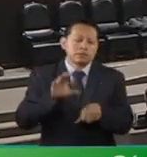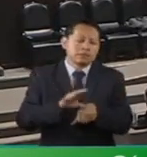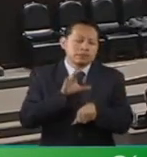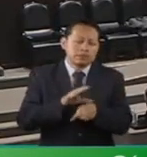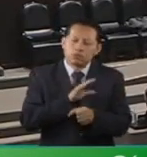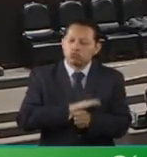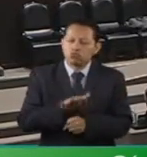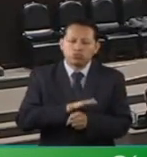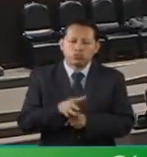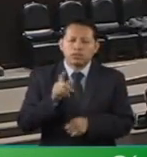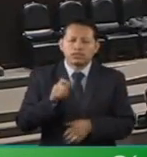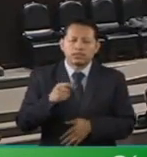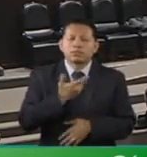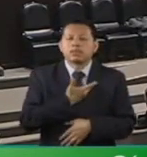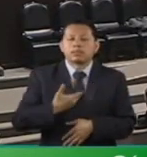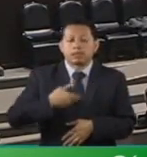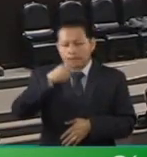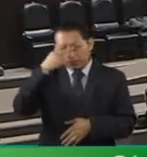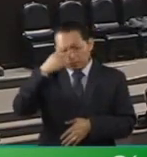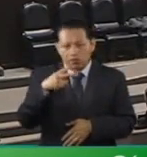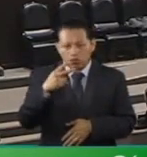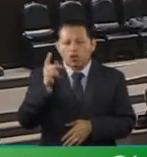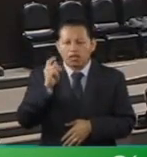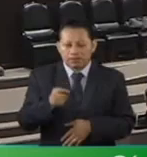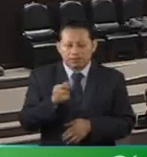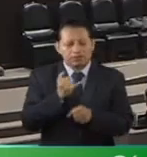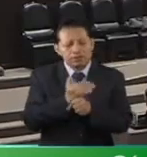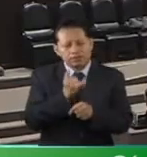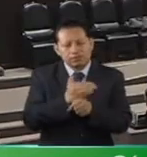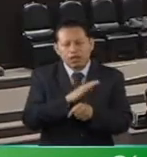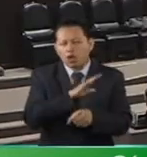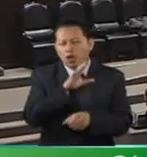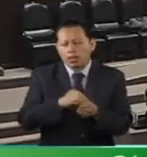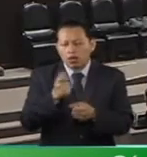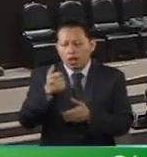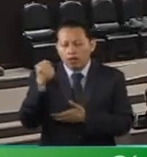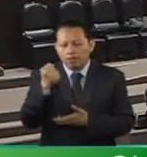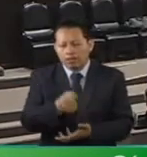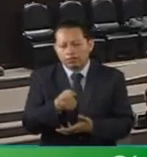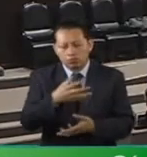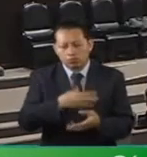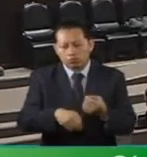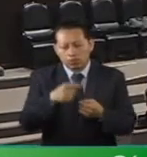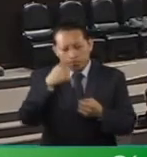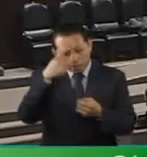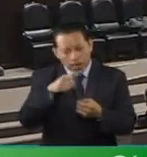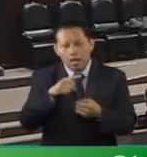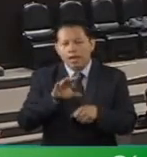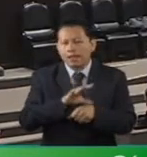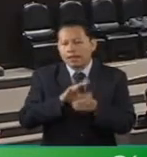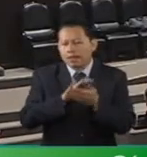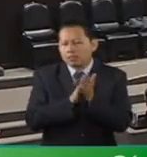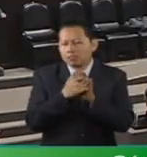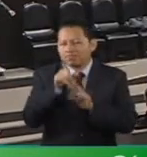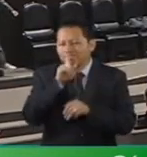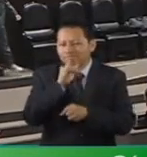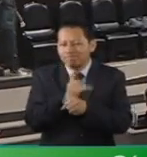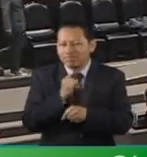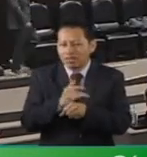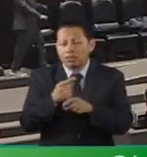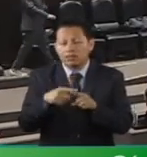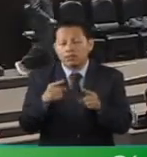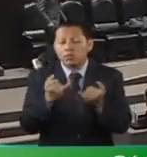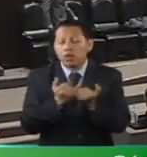desde el ejecutivo Federal se han obstaculizado todas las inversiones particulares en energías renovables y al mismo tiempo se